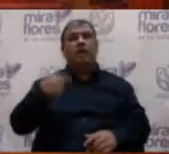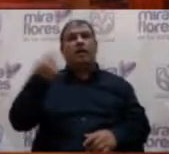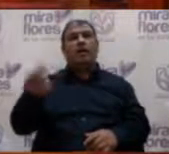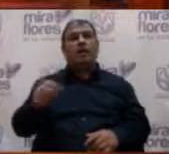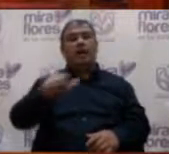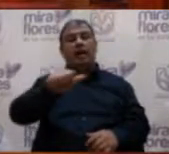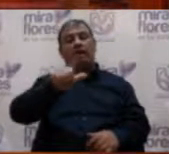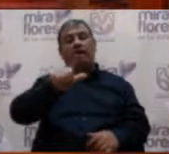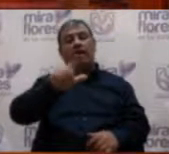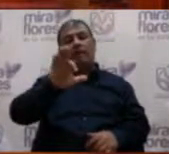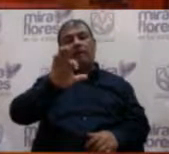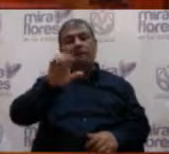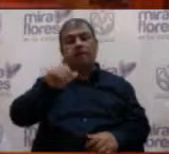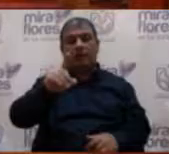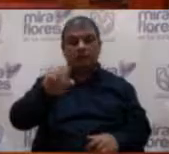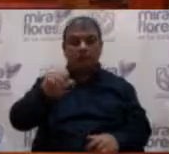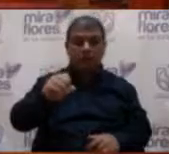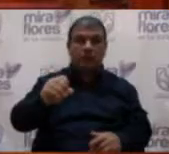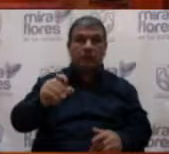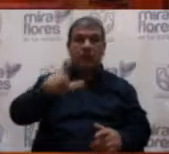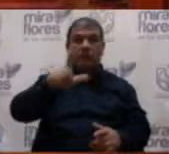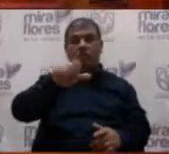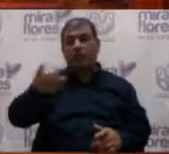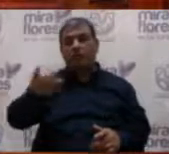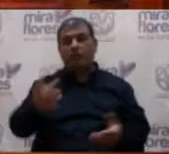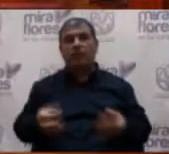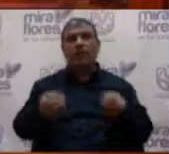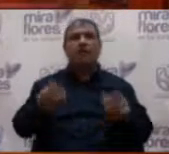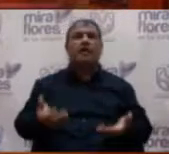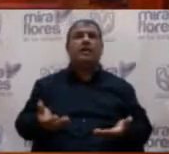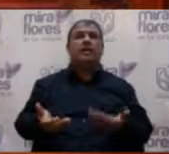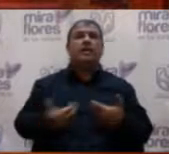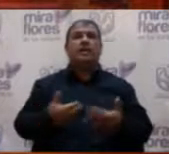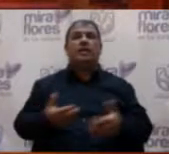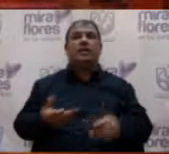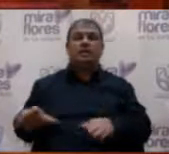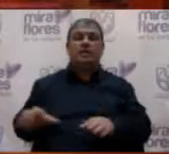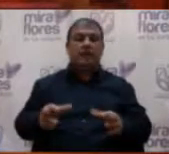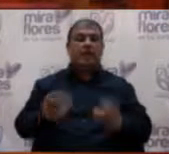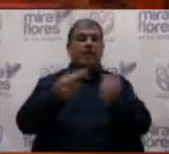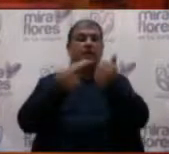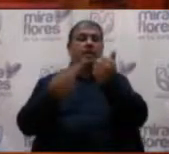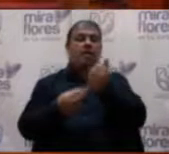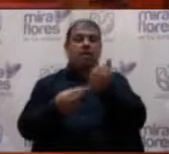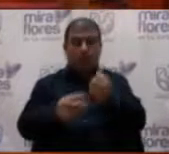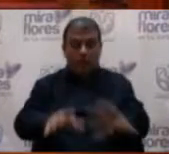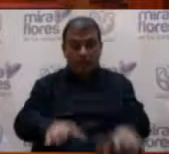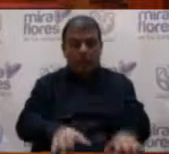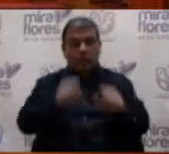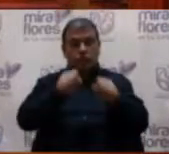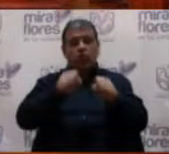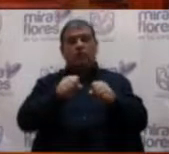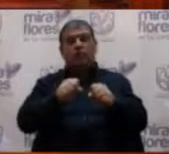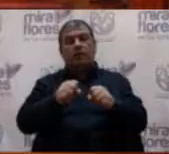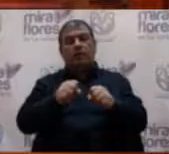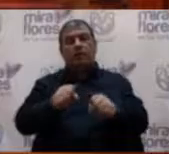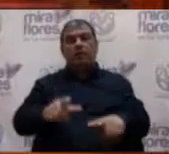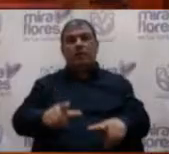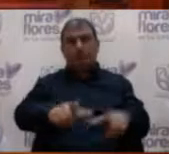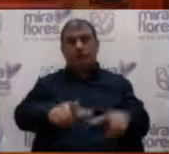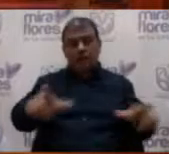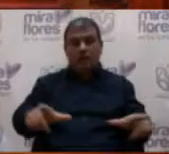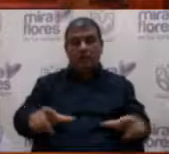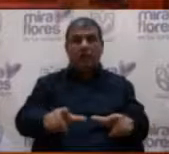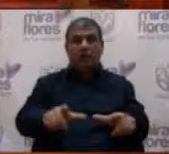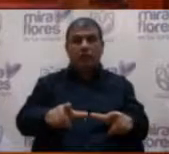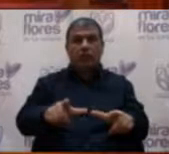Alfredo Esteban Lee Gabriel para que sea el regidor que asuma esa posición, digamos la posición